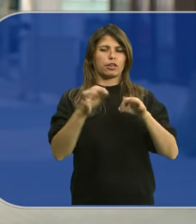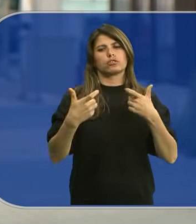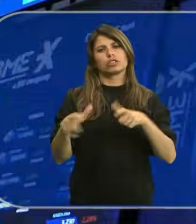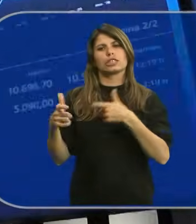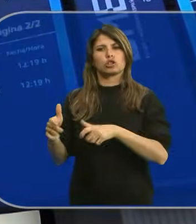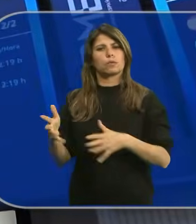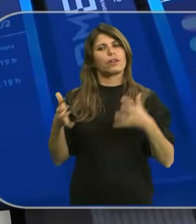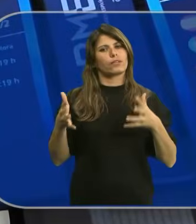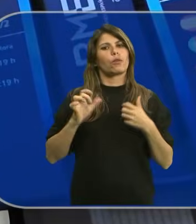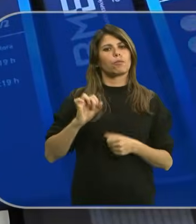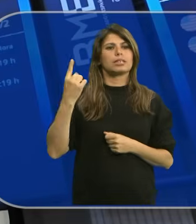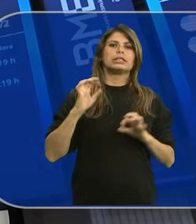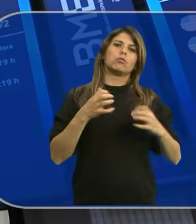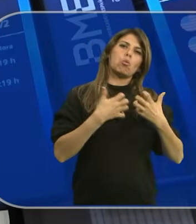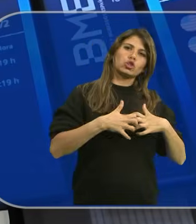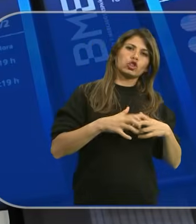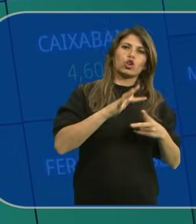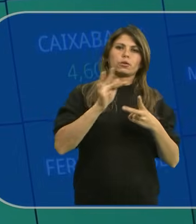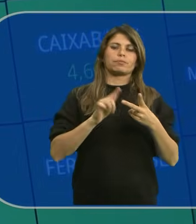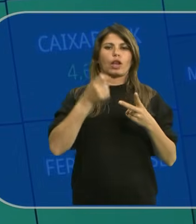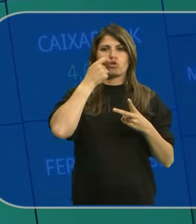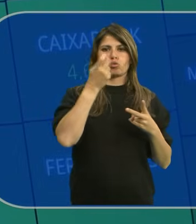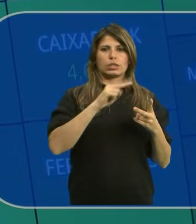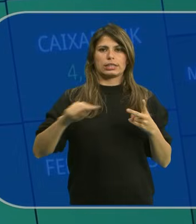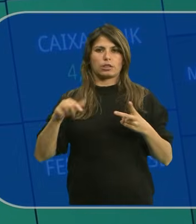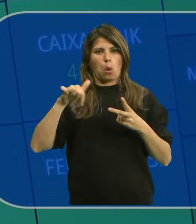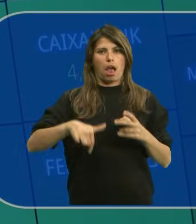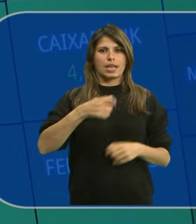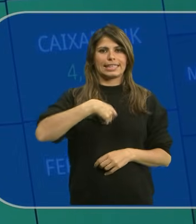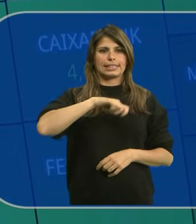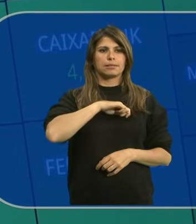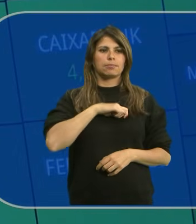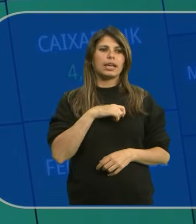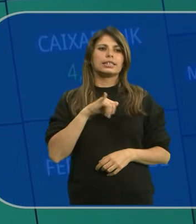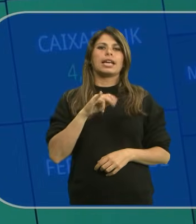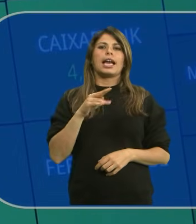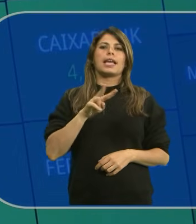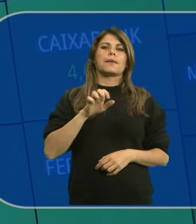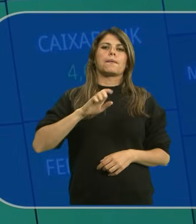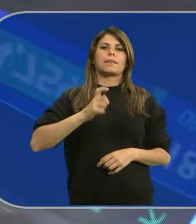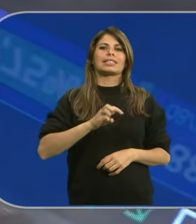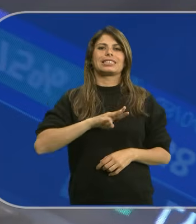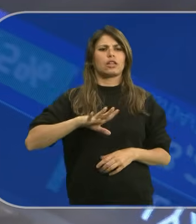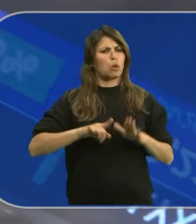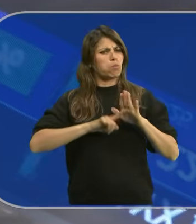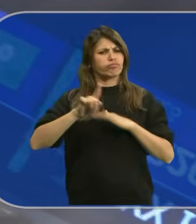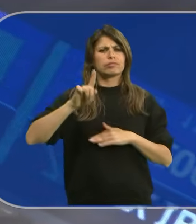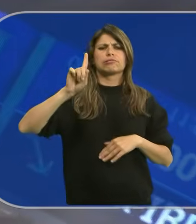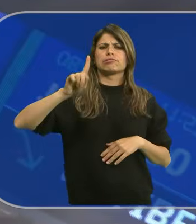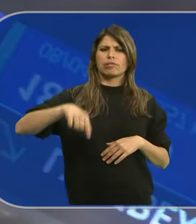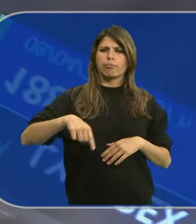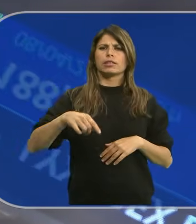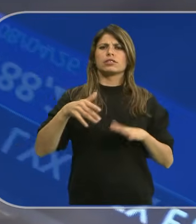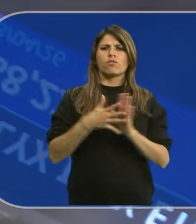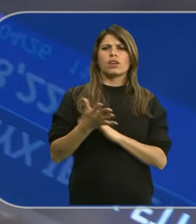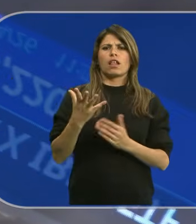más beneficiados, el sector del motor y el sector turístico. Aquí en España, el IBEX 35 también se ha disparado y ha recuperado